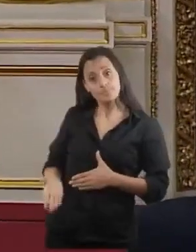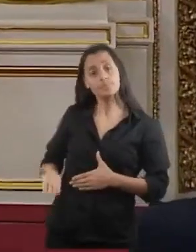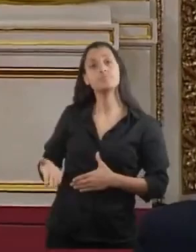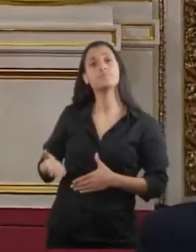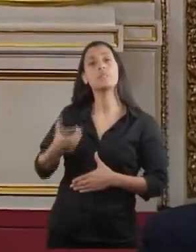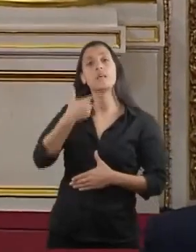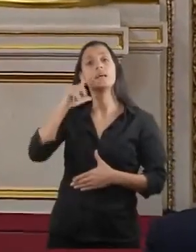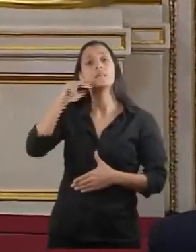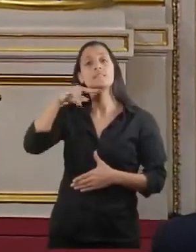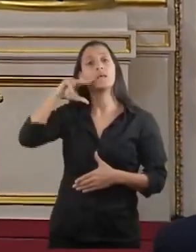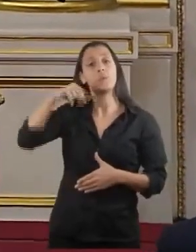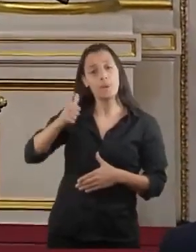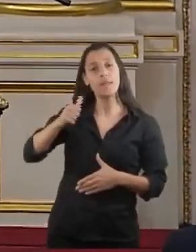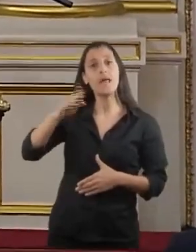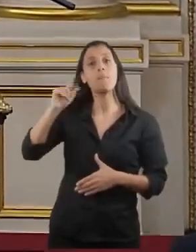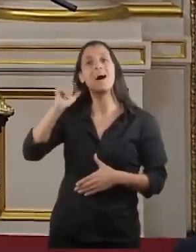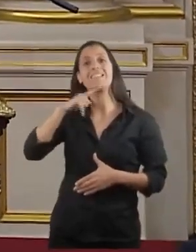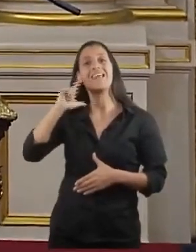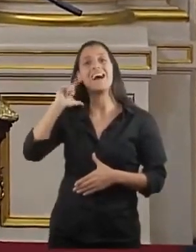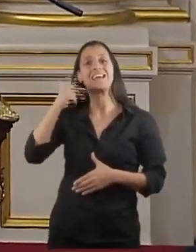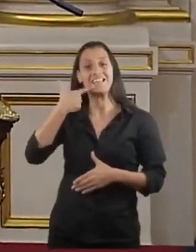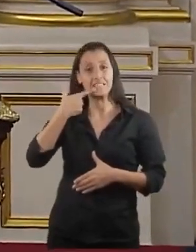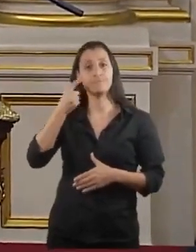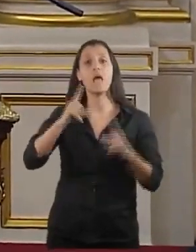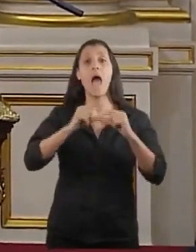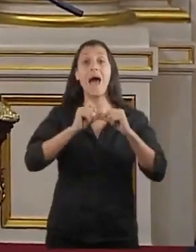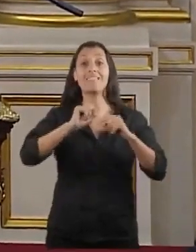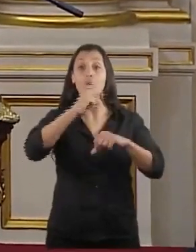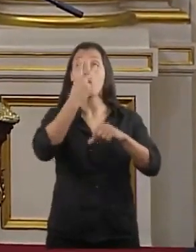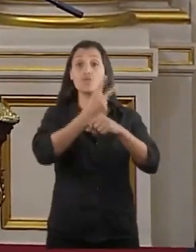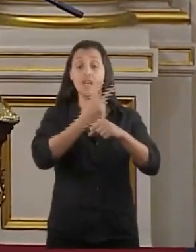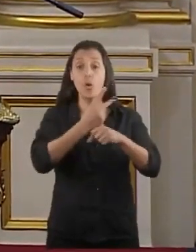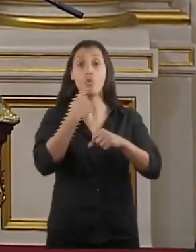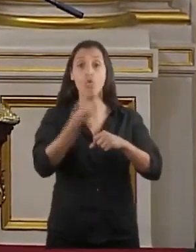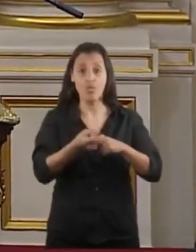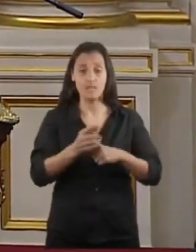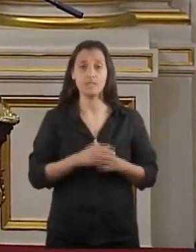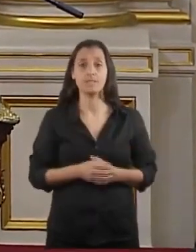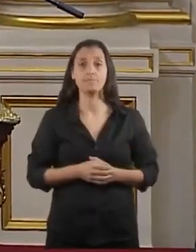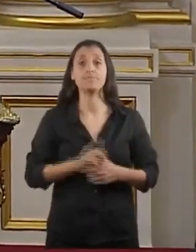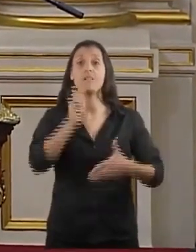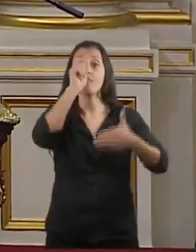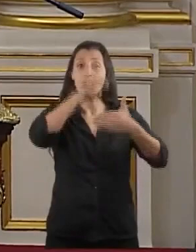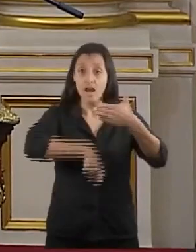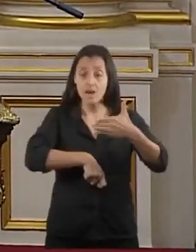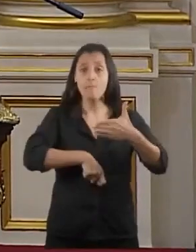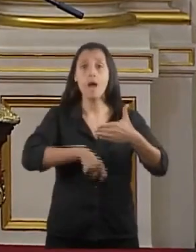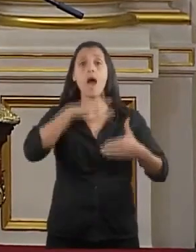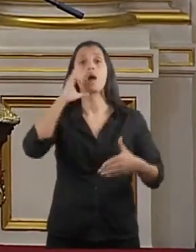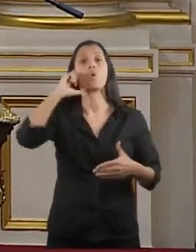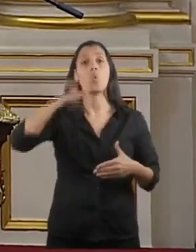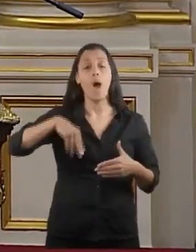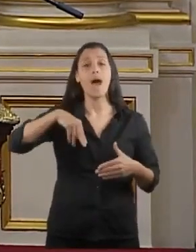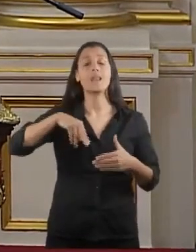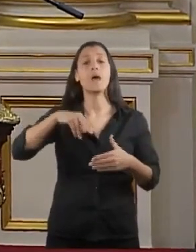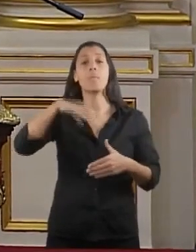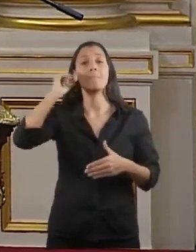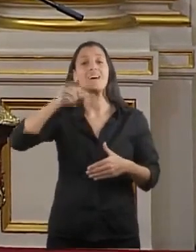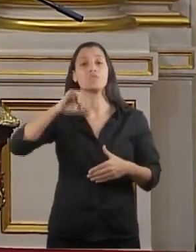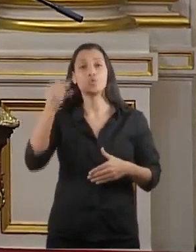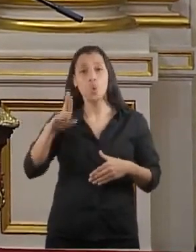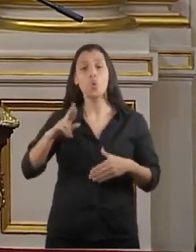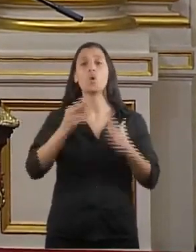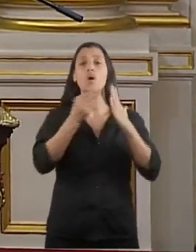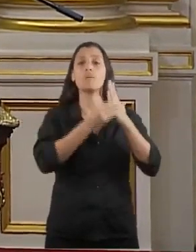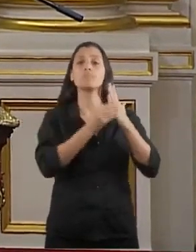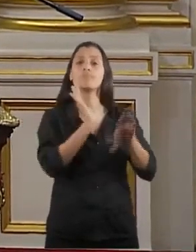Silvina Aída bataques artículo segundo de forma firmado Juan Luis Manzur jefe